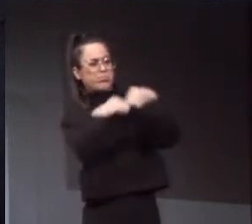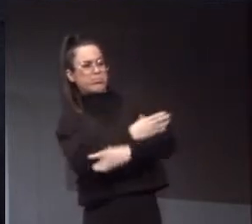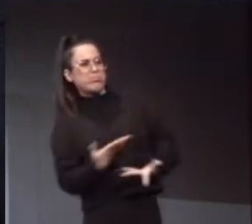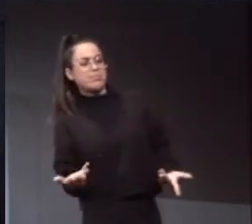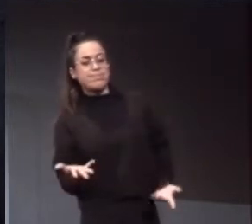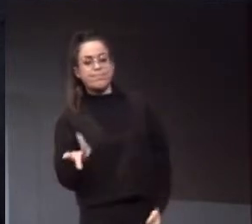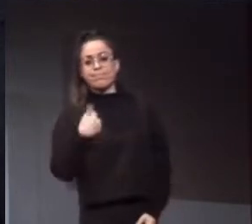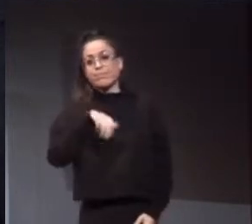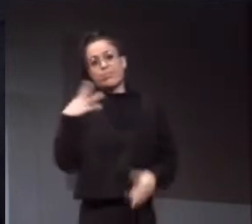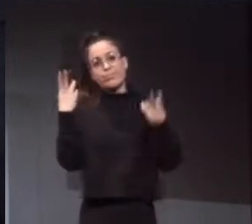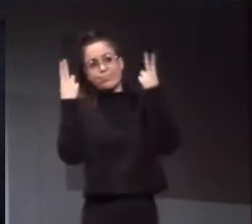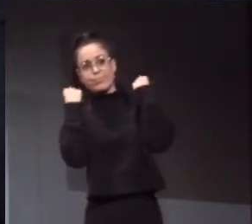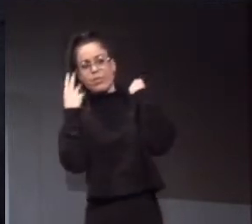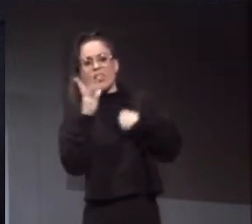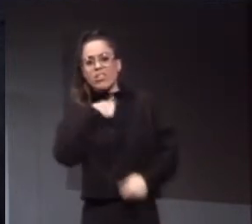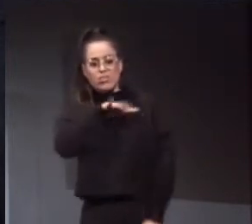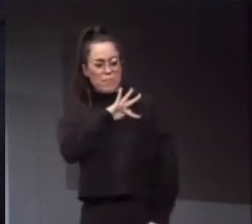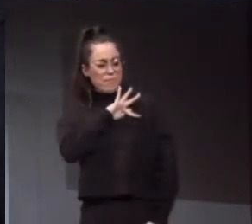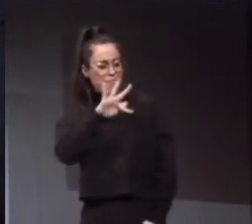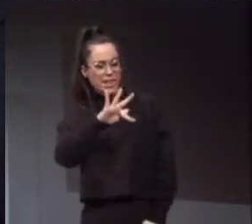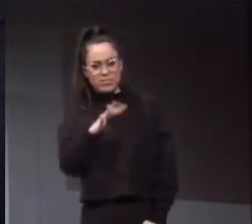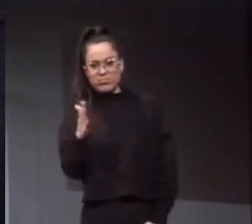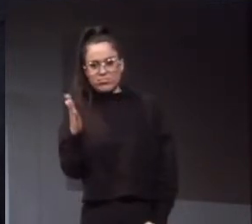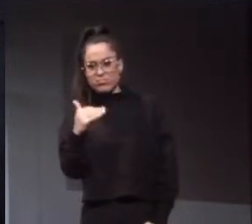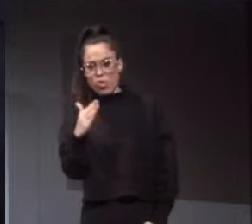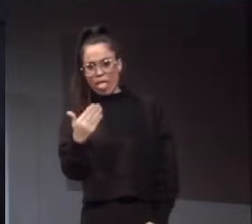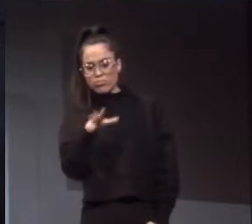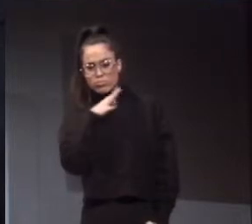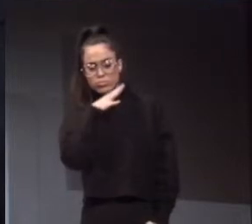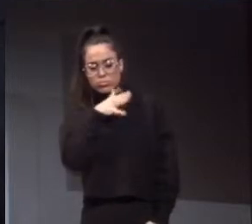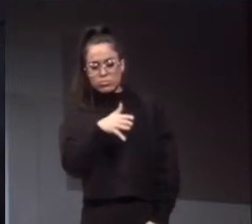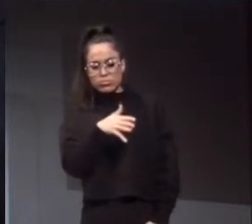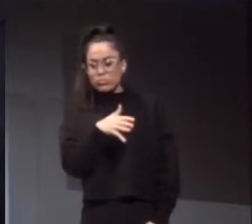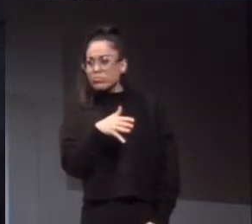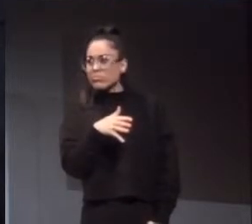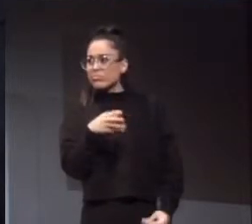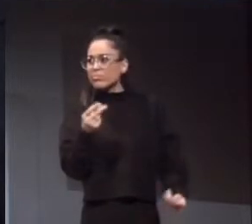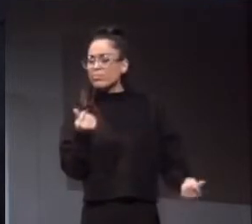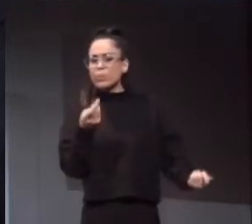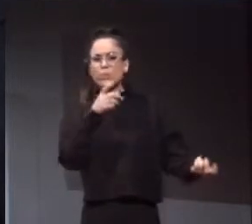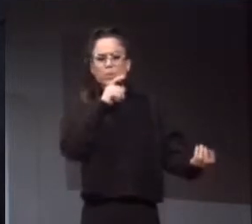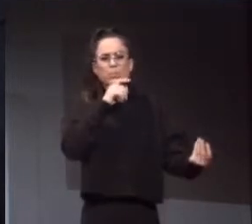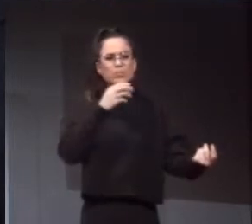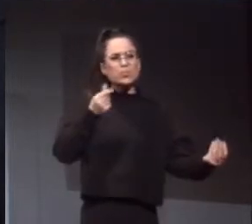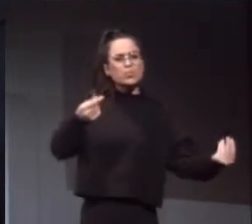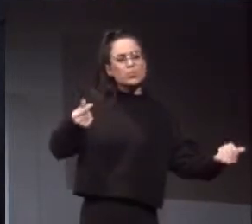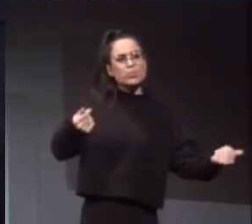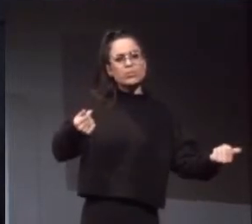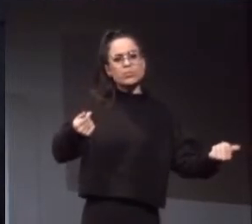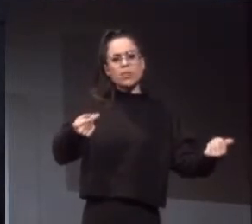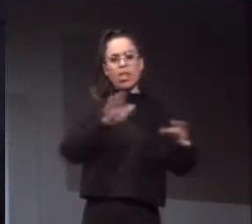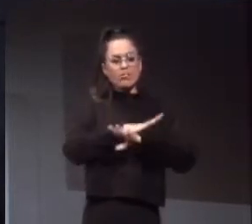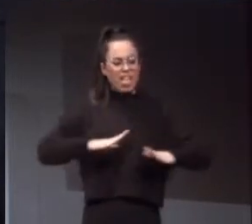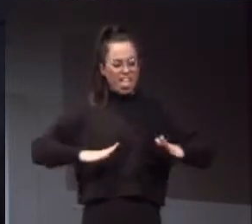nuestra fe a partir de que la proto galicia dogmatizan en la